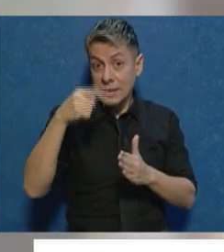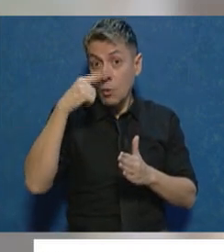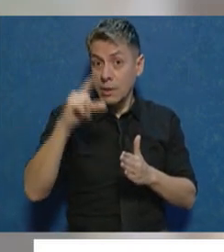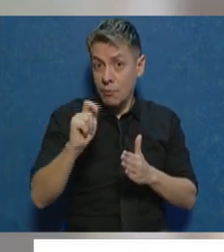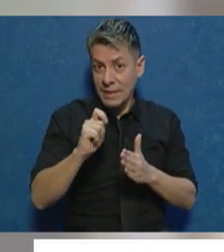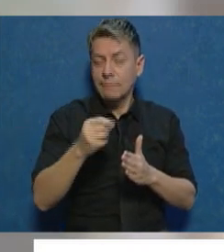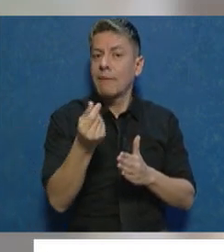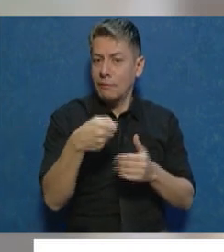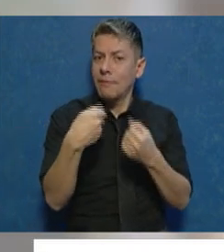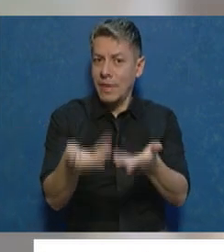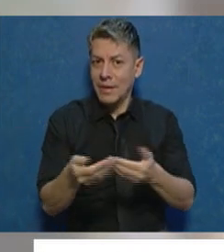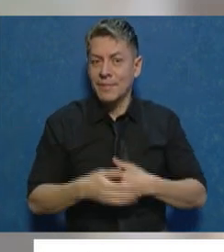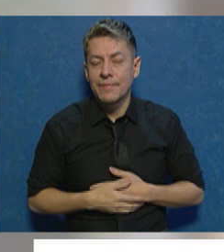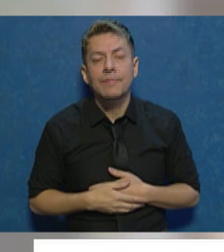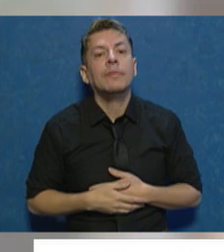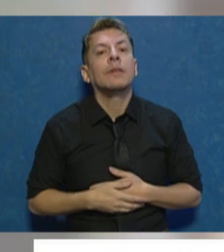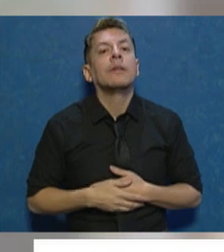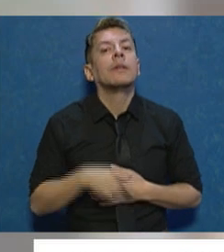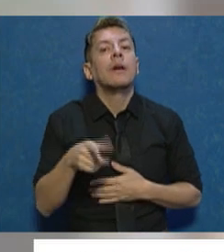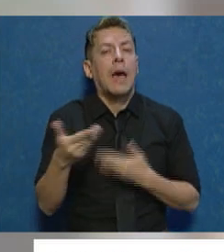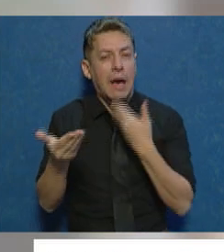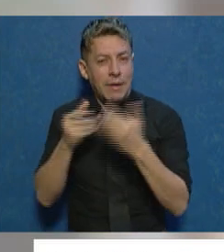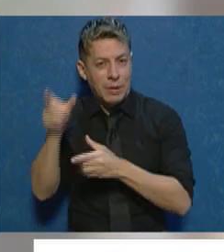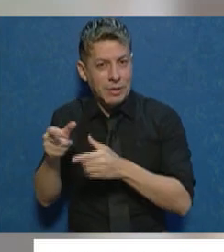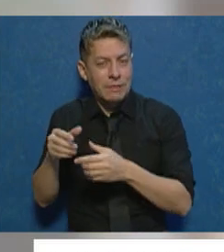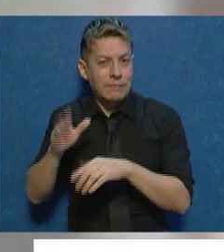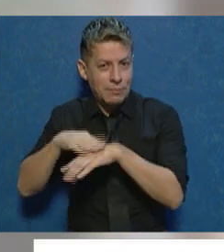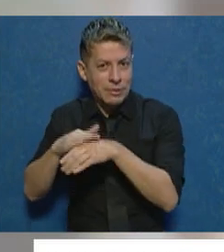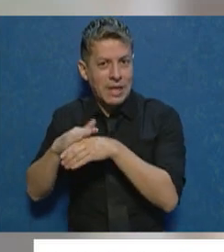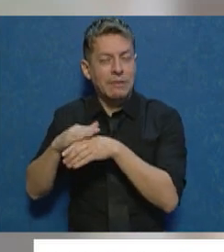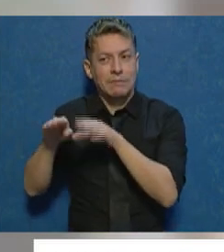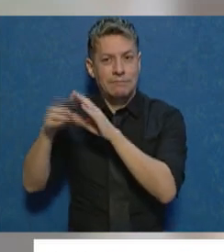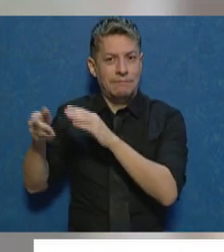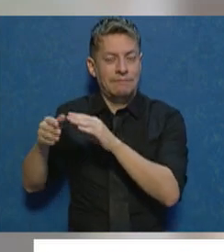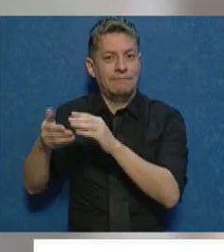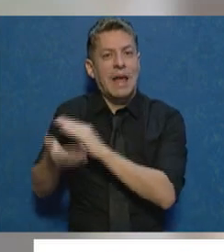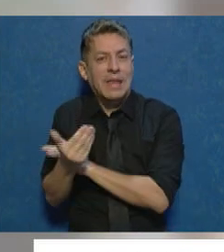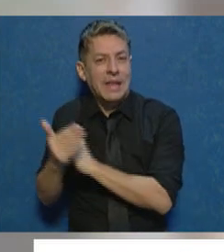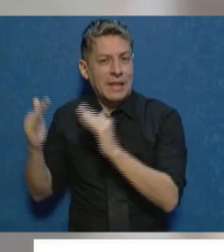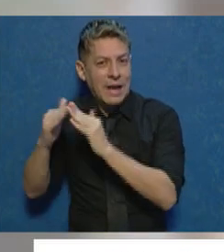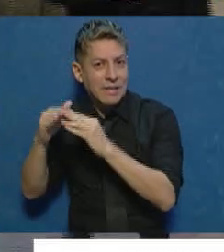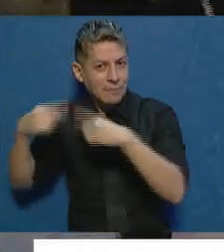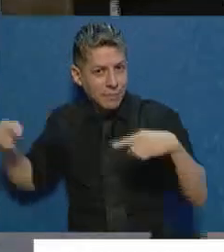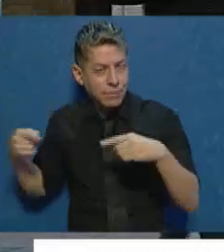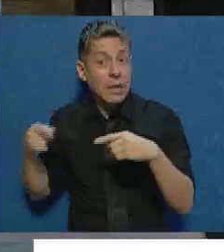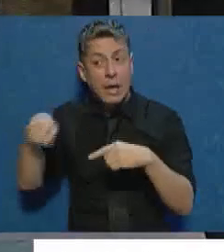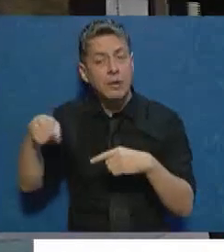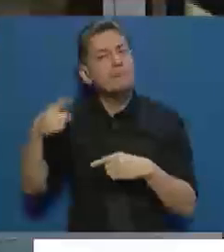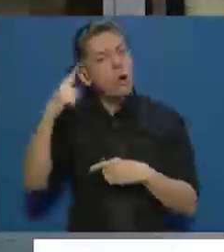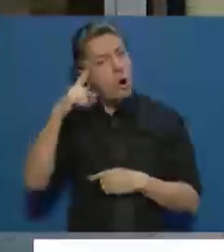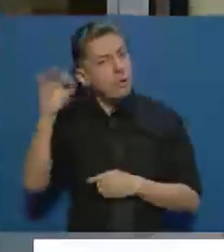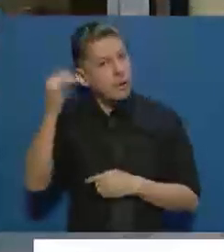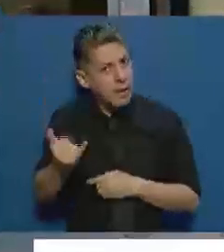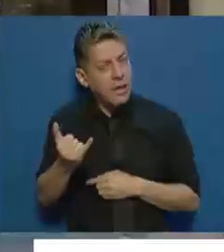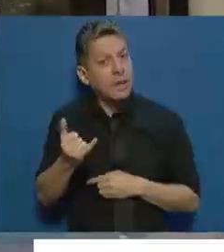gente del Colegio de Corredores Inmobiliarios aquí en Mendoza. Por supuesto, ellos tienen una mirada muy crítica de este proyecto